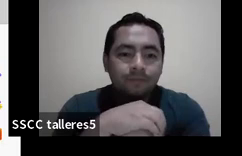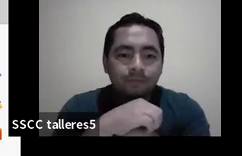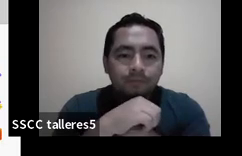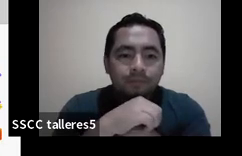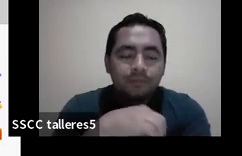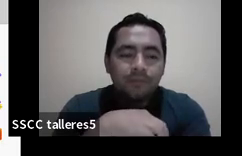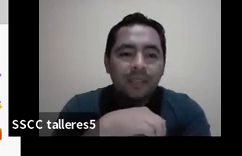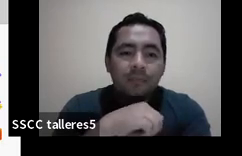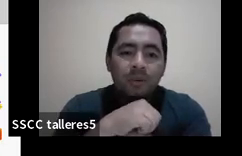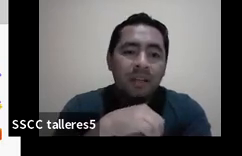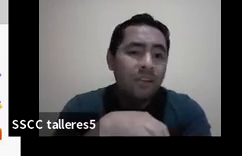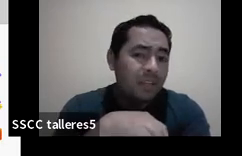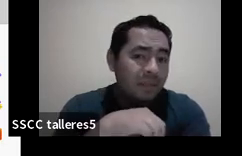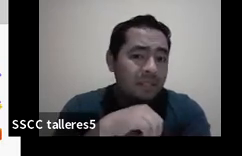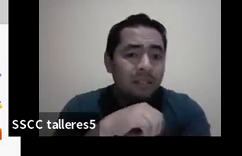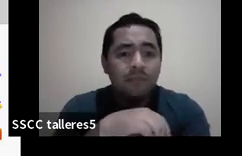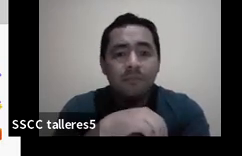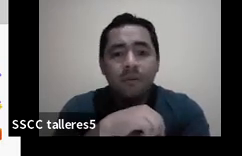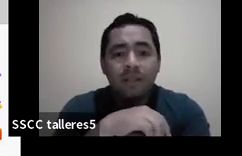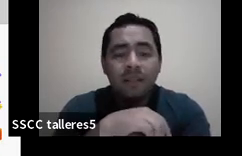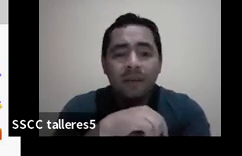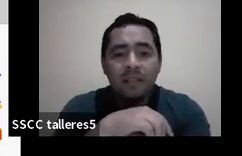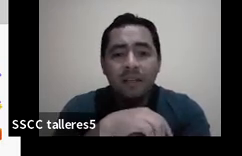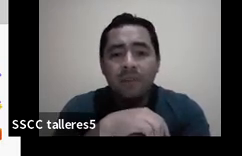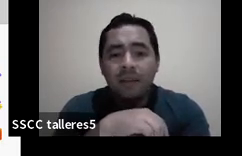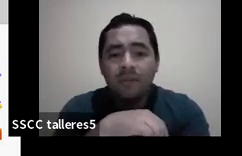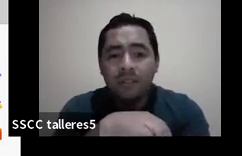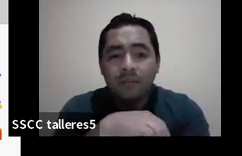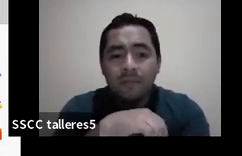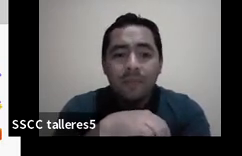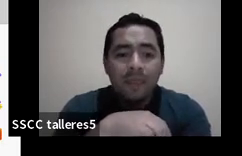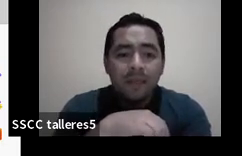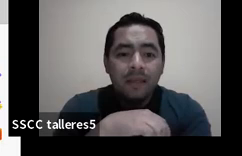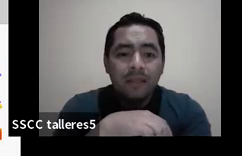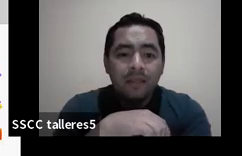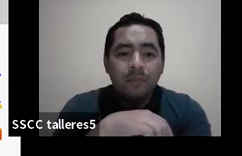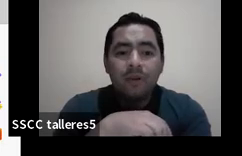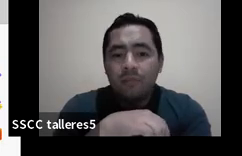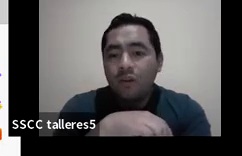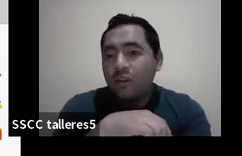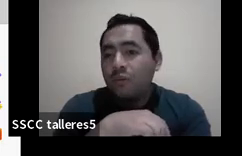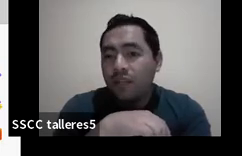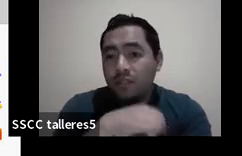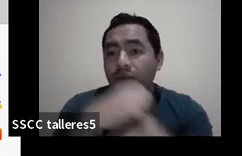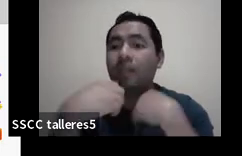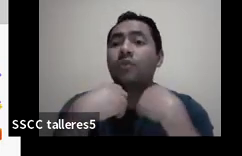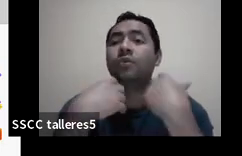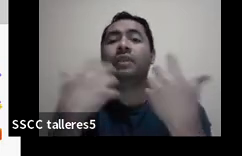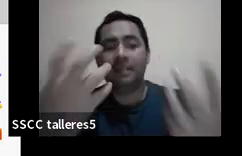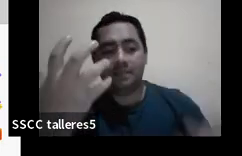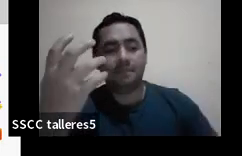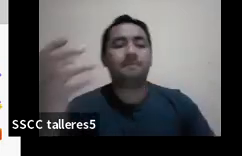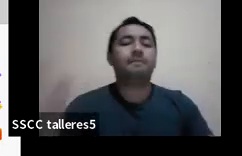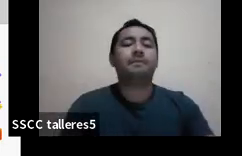tres: por el grado de discapacidad, por la etapa de la pérdida auditiva y por el medio de comunicación que